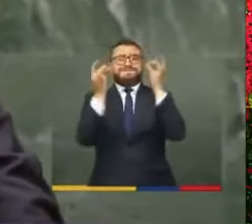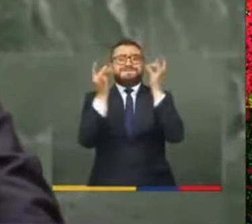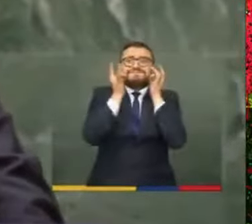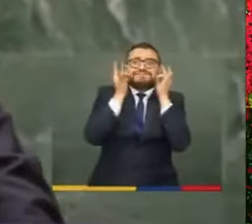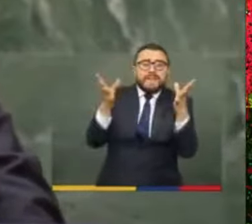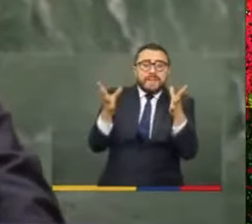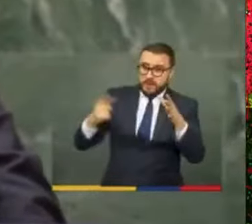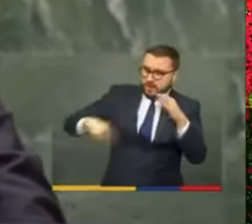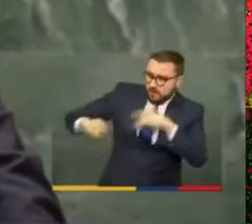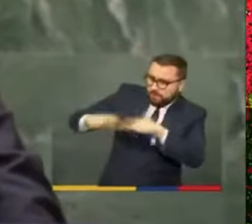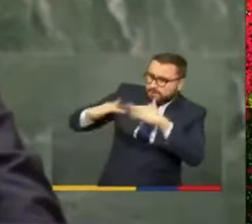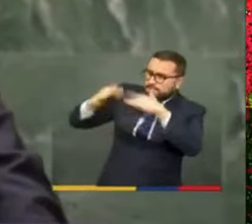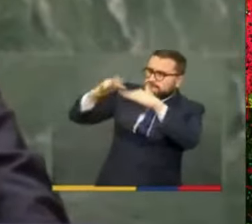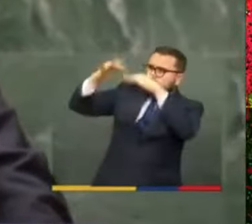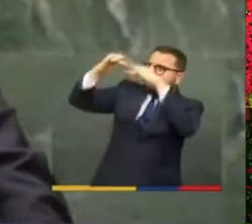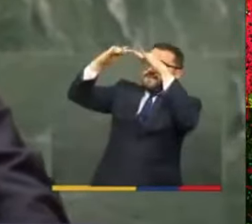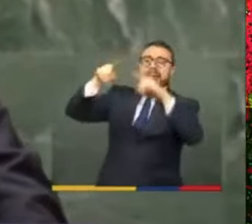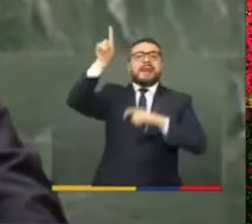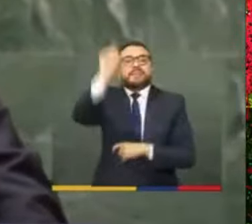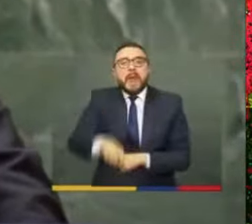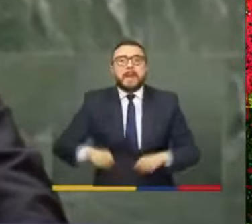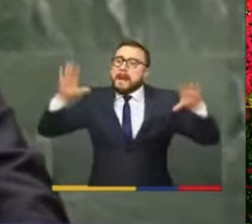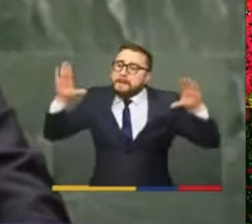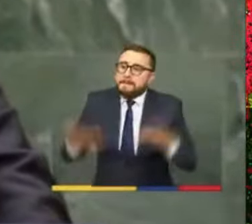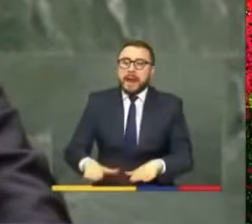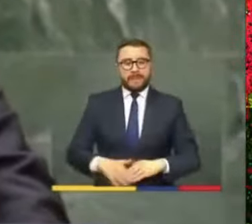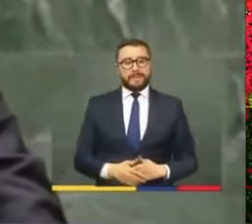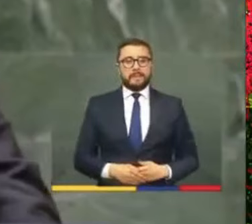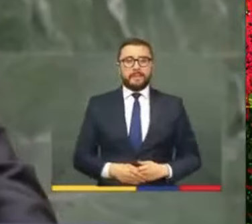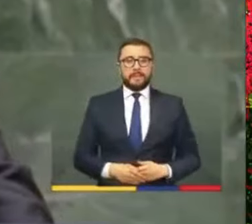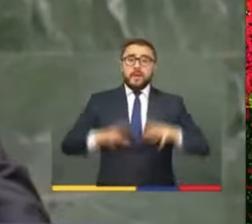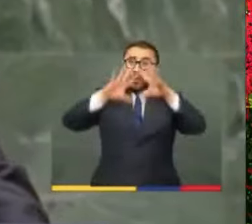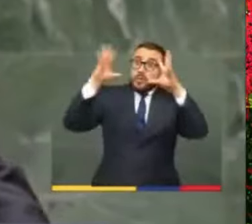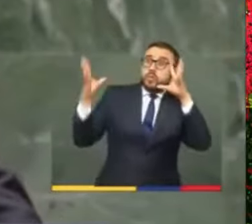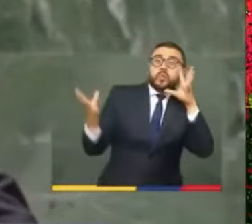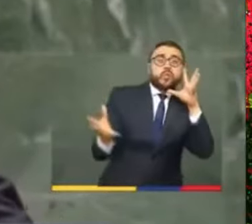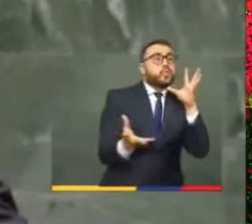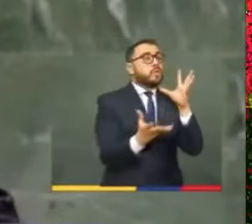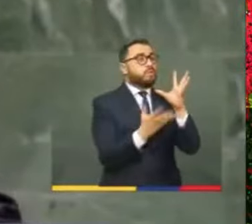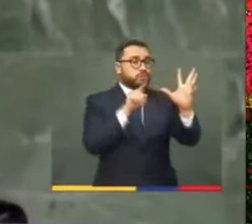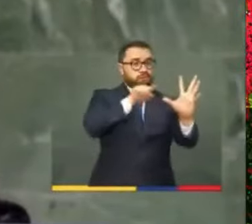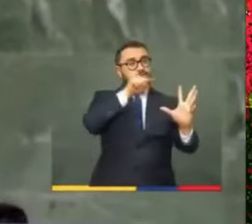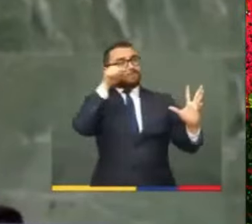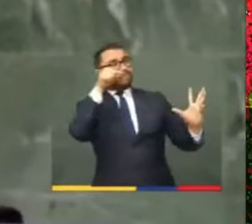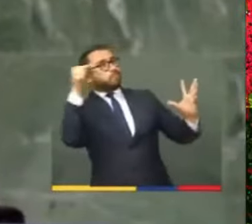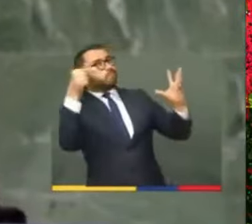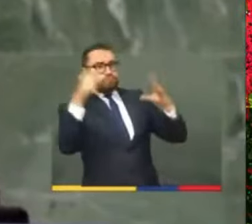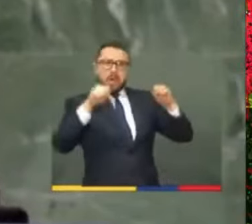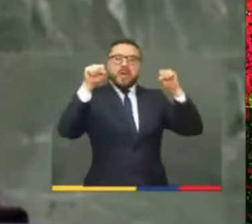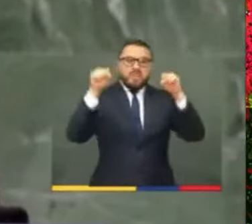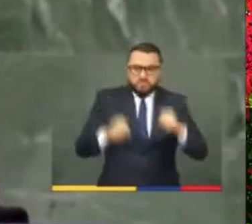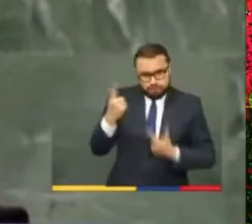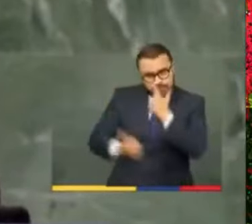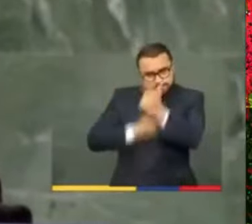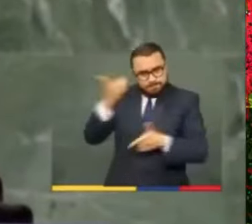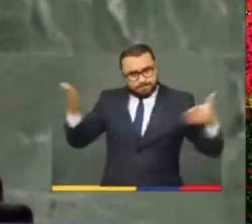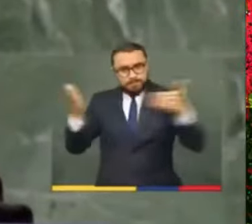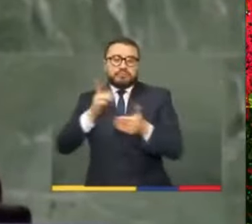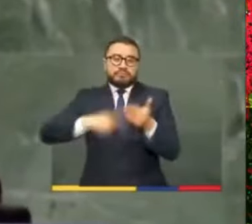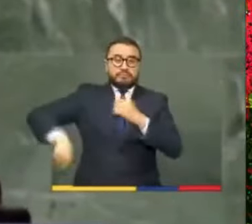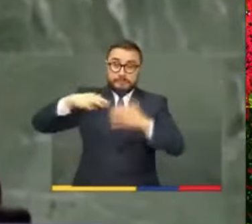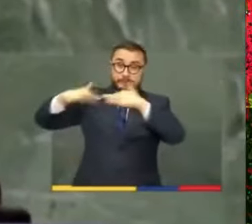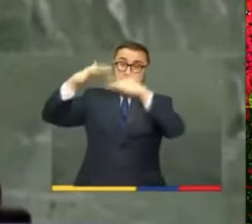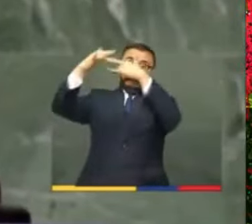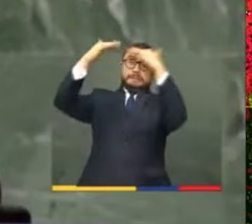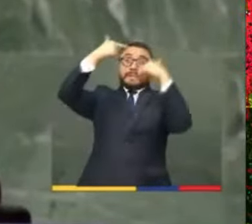que lo emiten deben detenerse. Cada rincón del mundo puede ser una batalla contra esas chimeneas. Hace